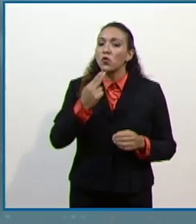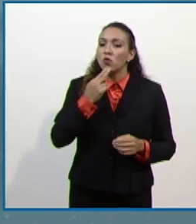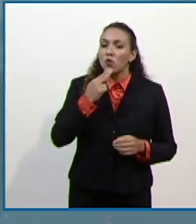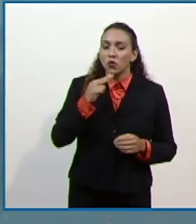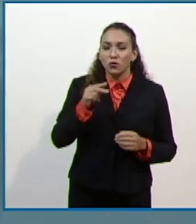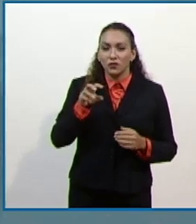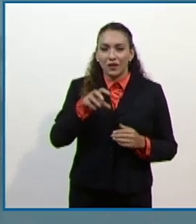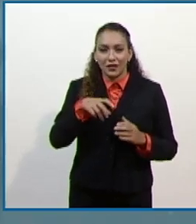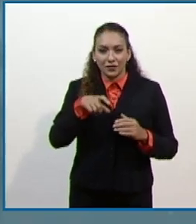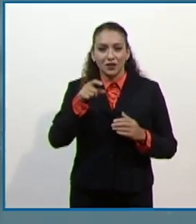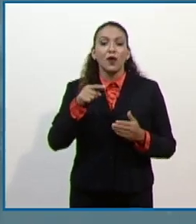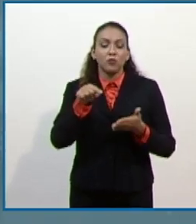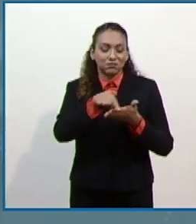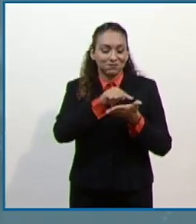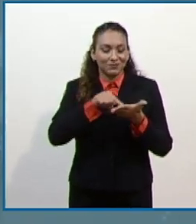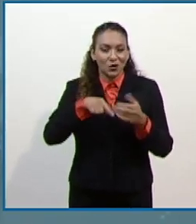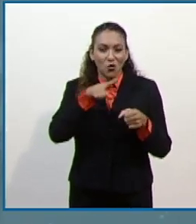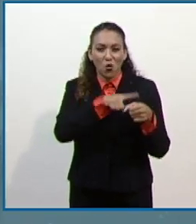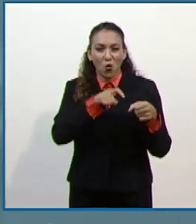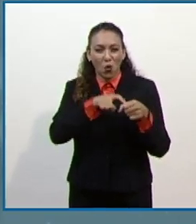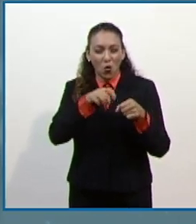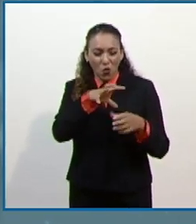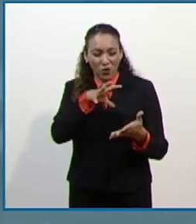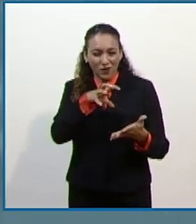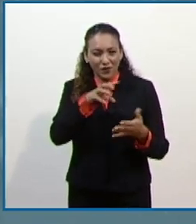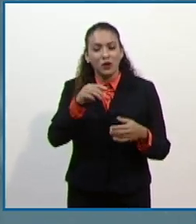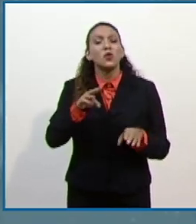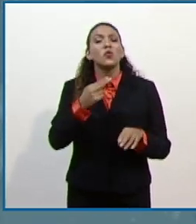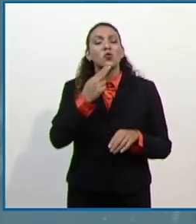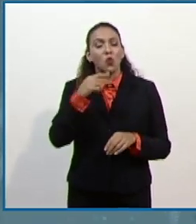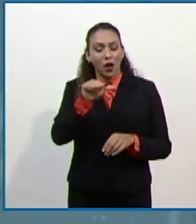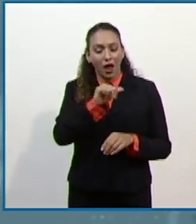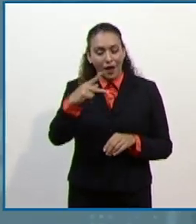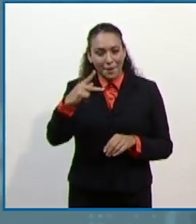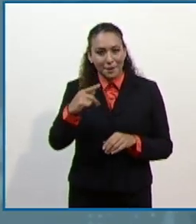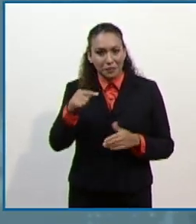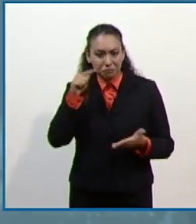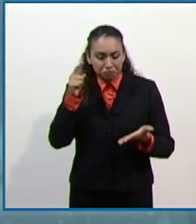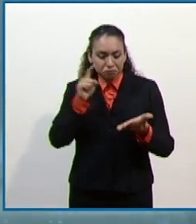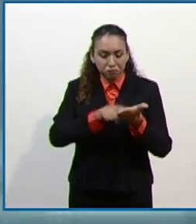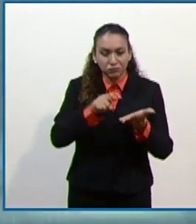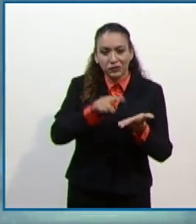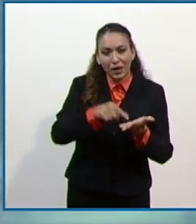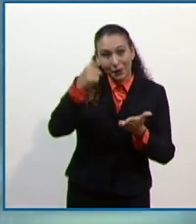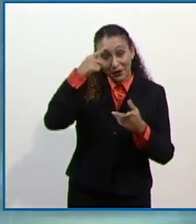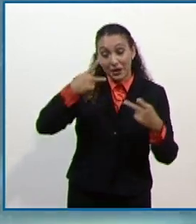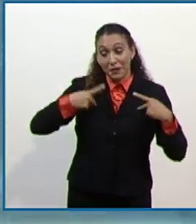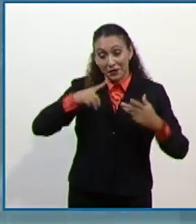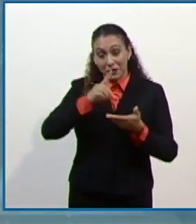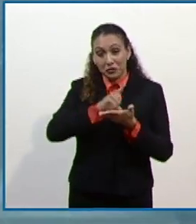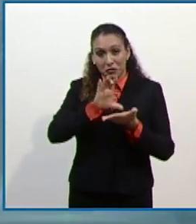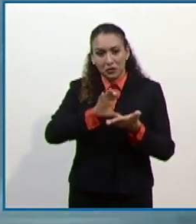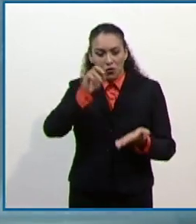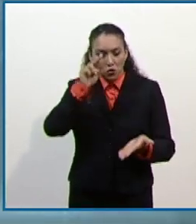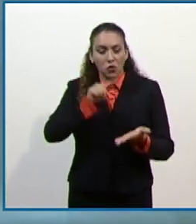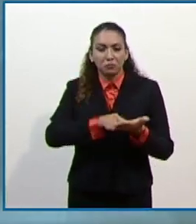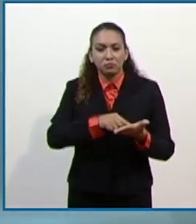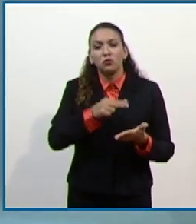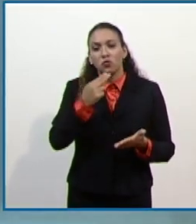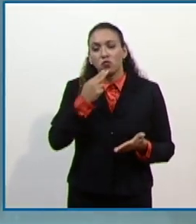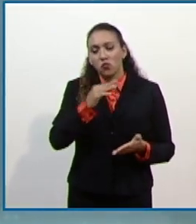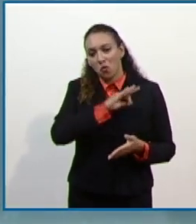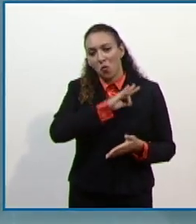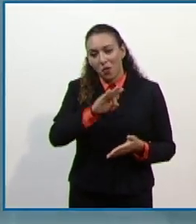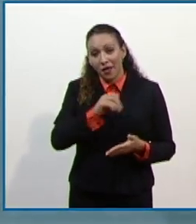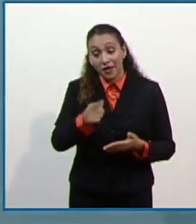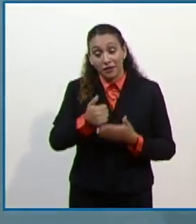en códigos de colores que funcionan mediante una aplicación móvil para facilitar a personas con discapacidad la orientación